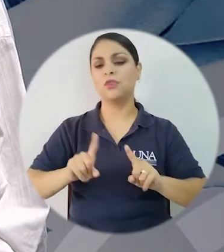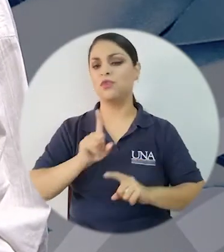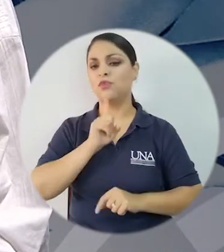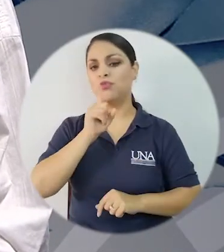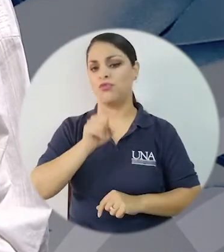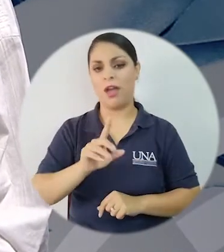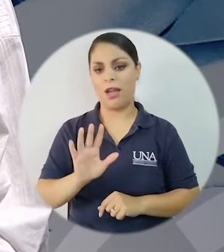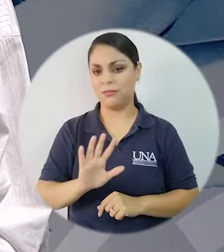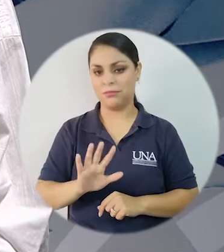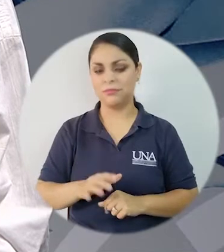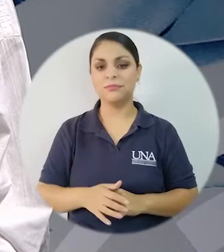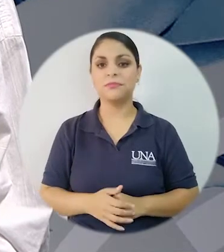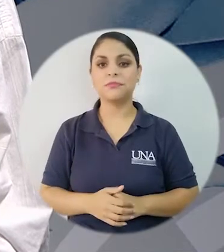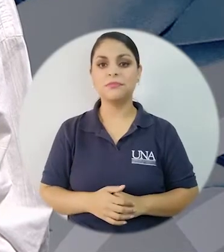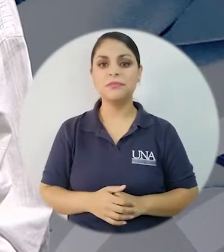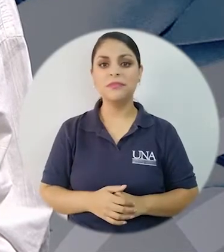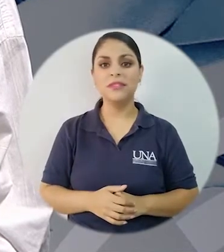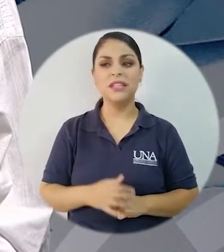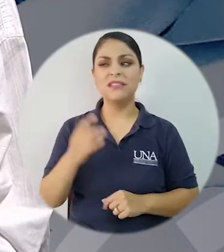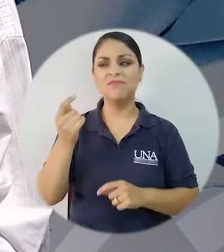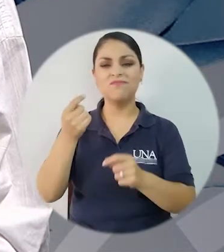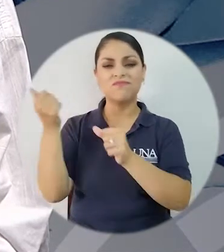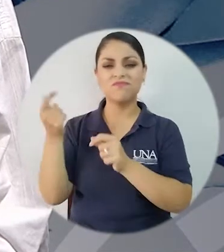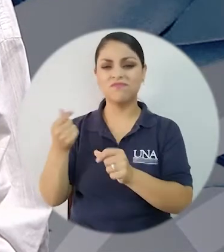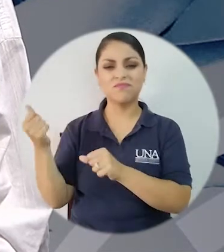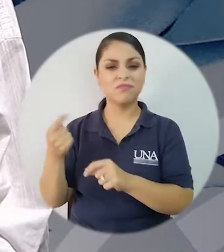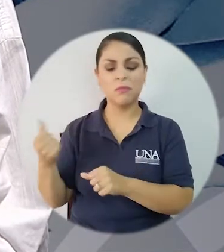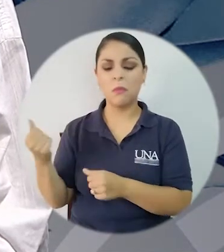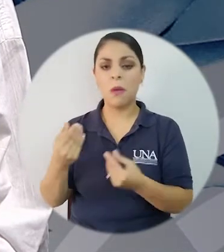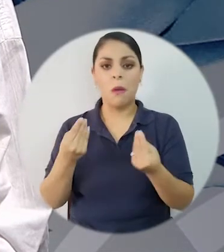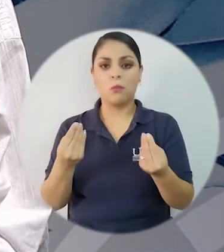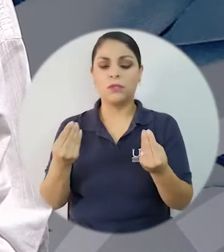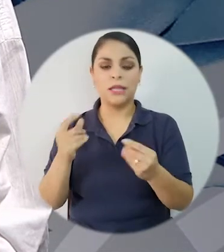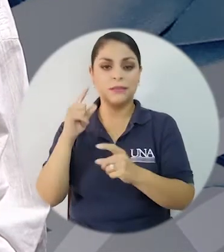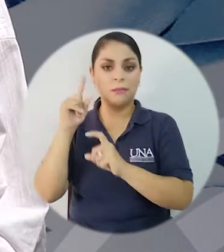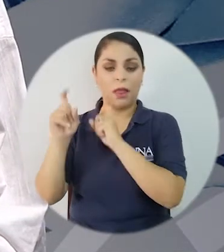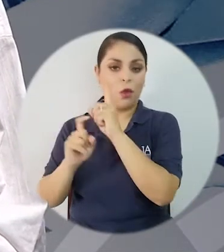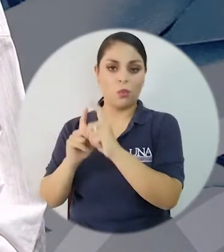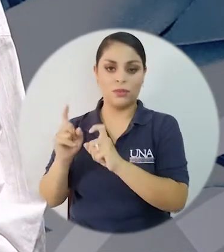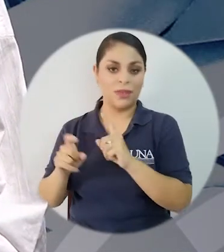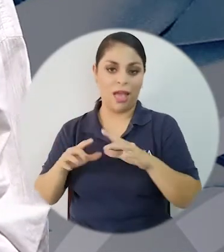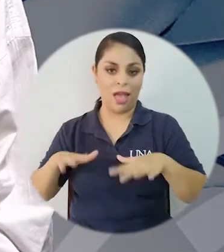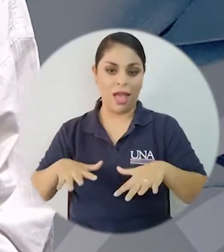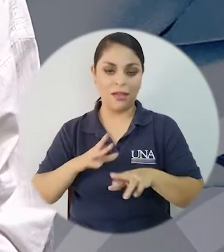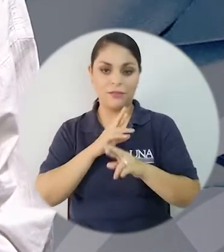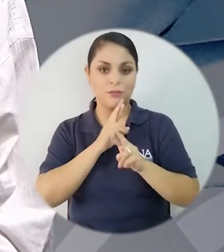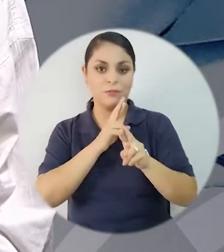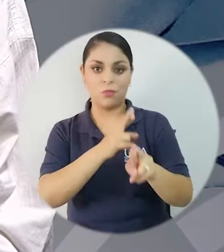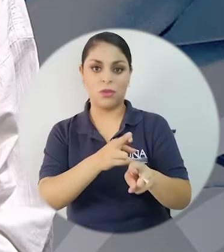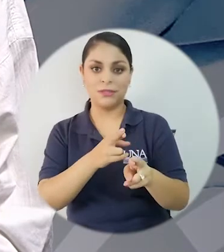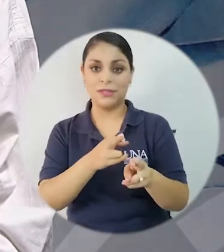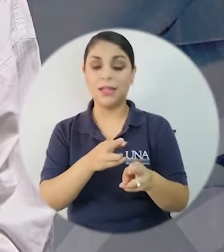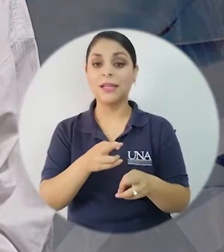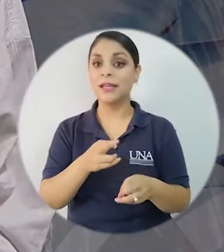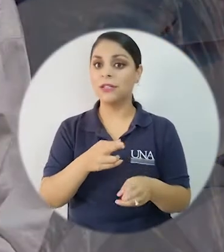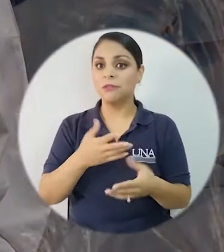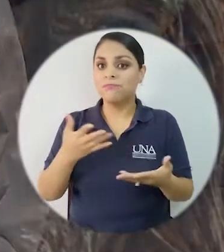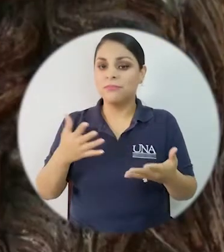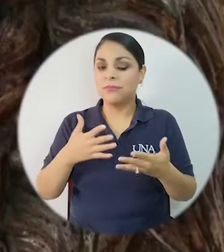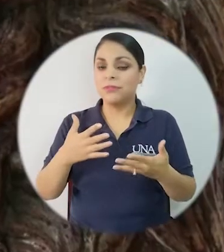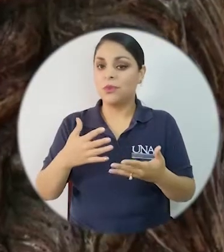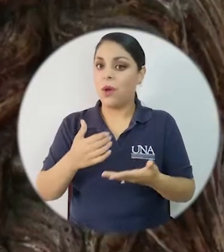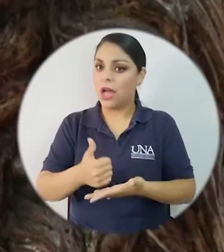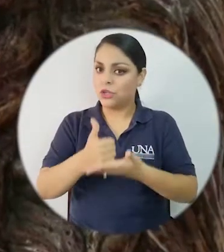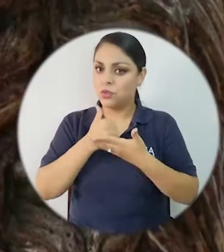no es la real y deja por fuera una serie de preguntas sin contestar que no nos ayudan a asumir